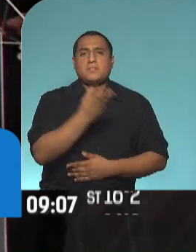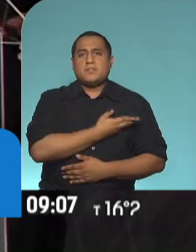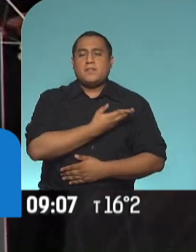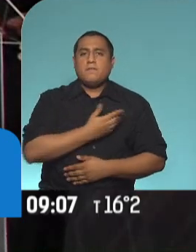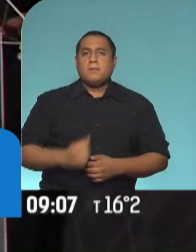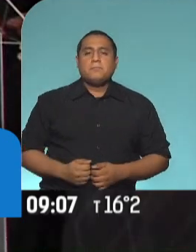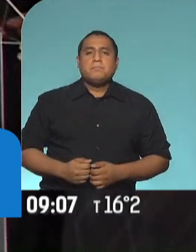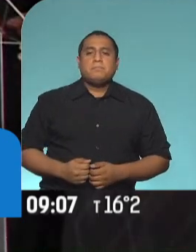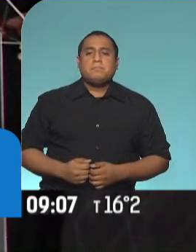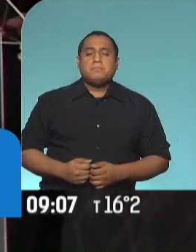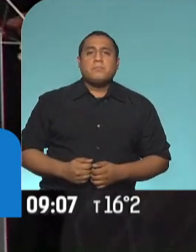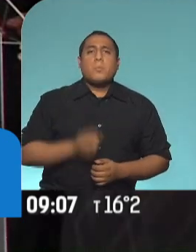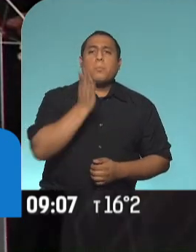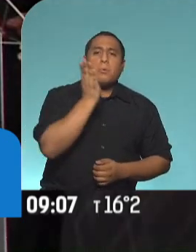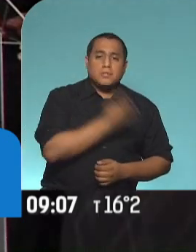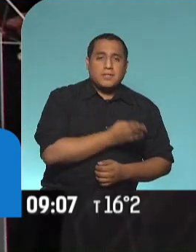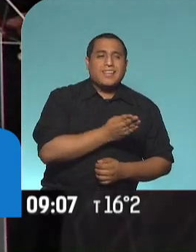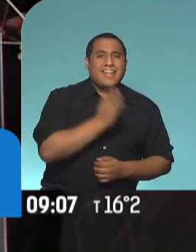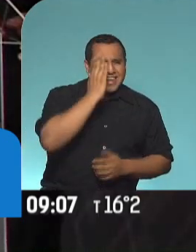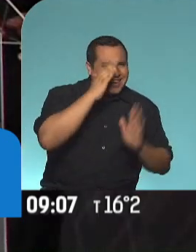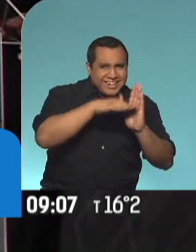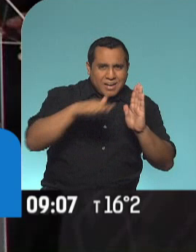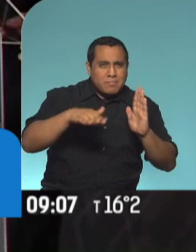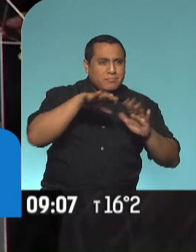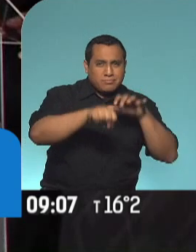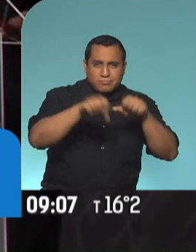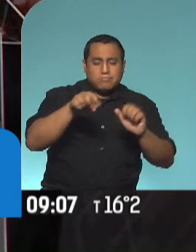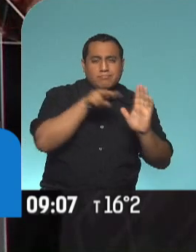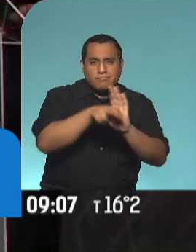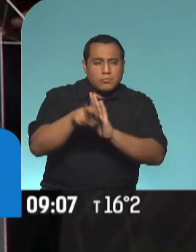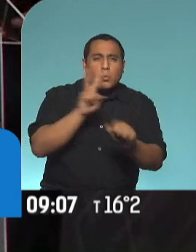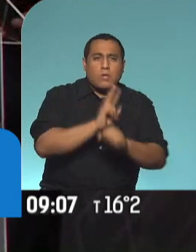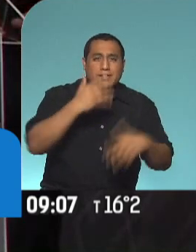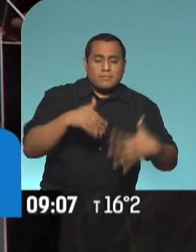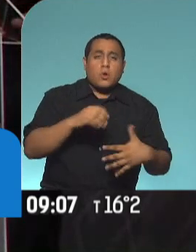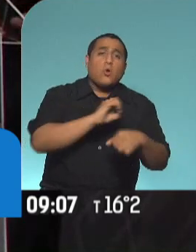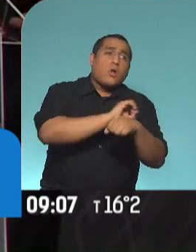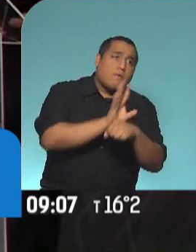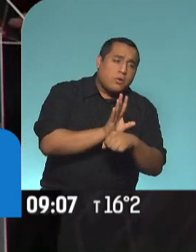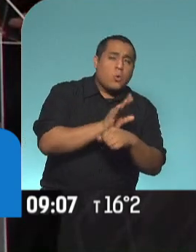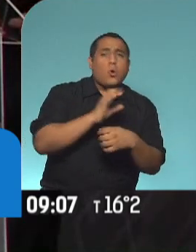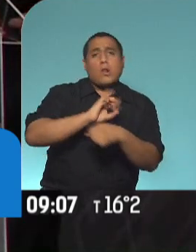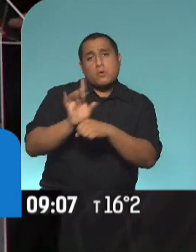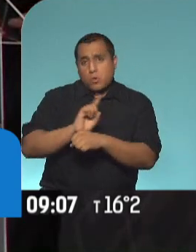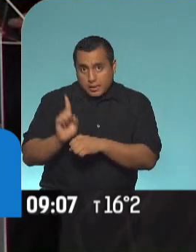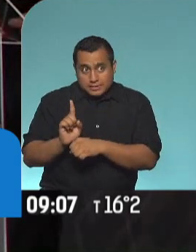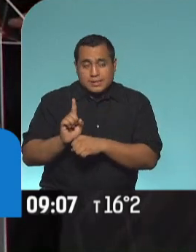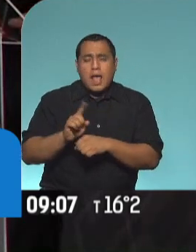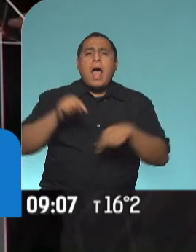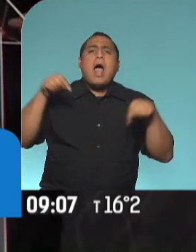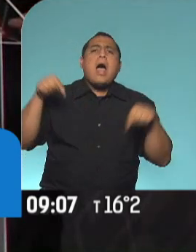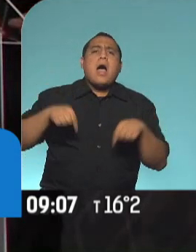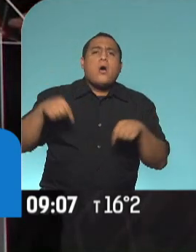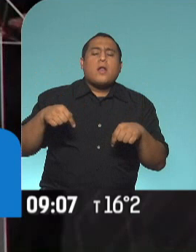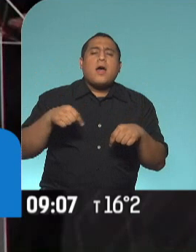Fe. Con respecto al porcentaje de ocupación de camas en terapia intensiva por patología COVID y no COVID, actualmente